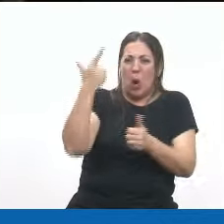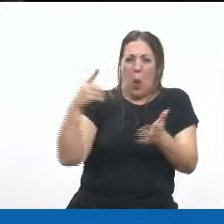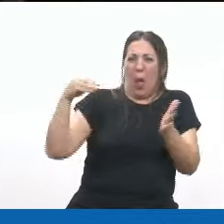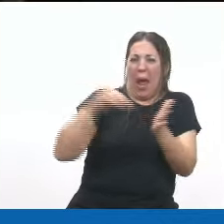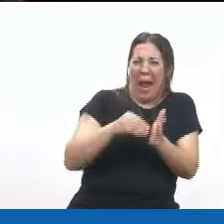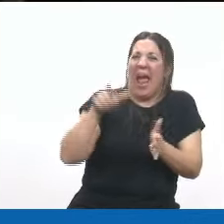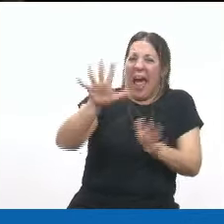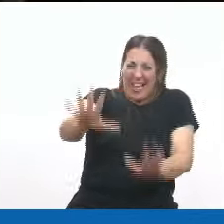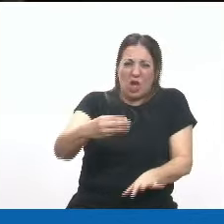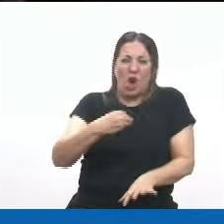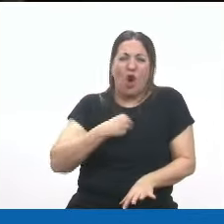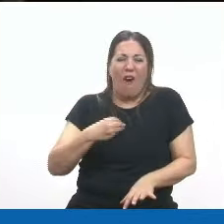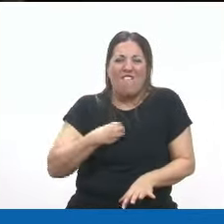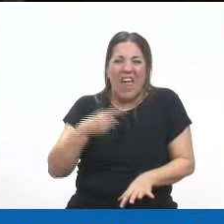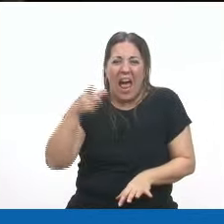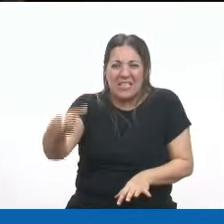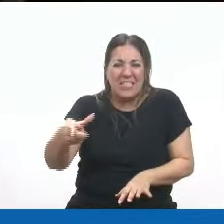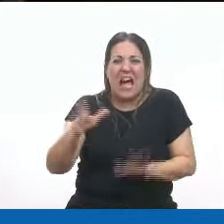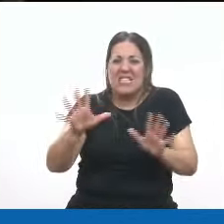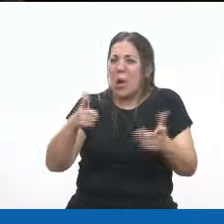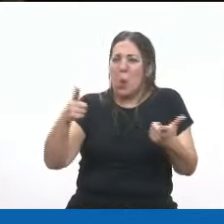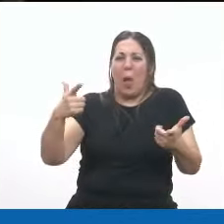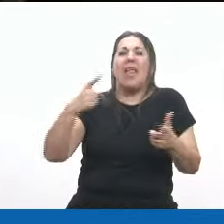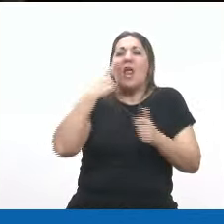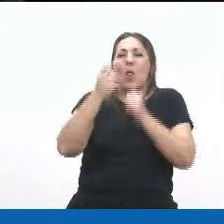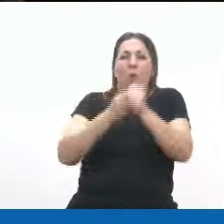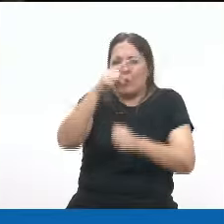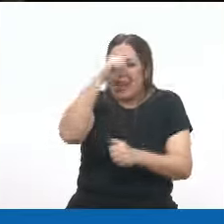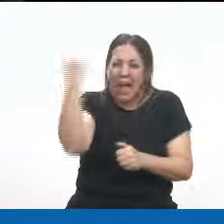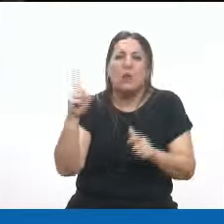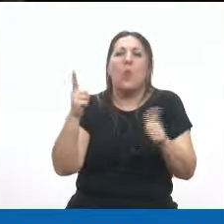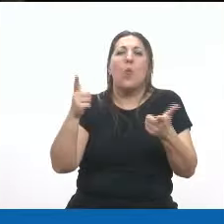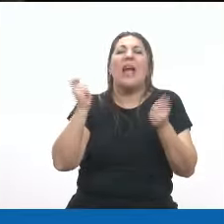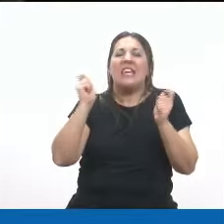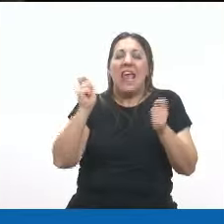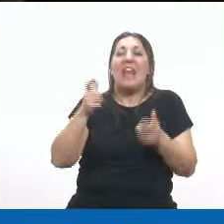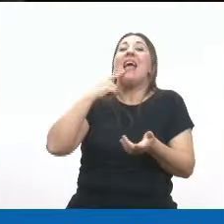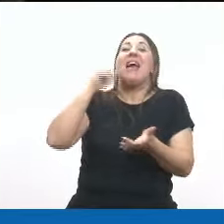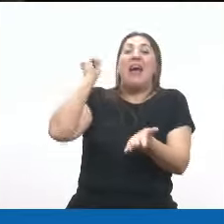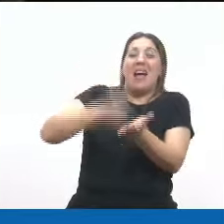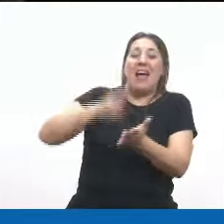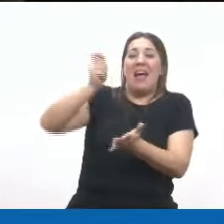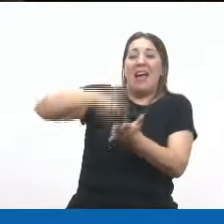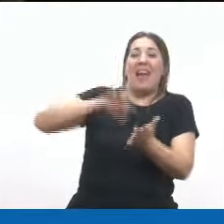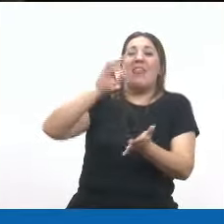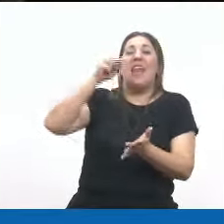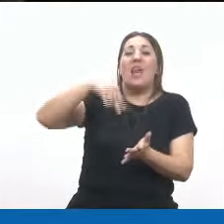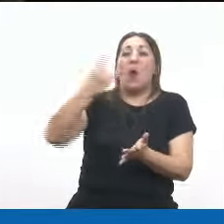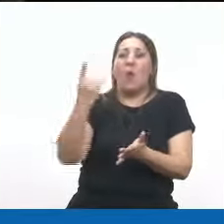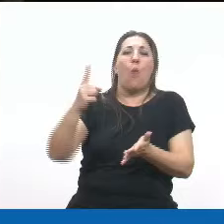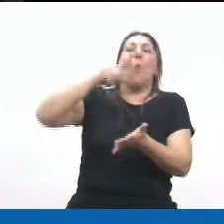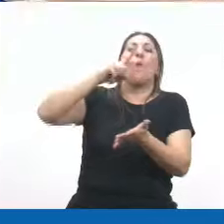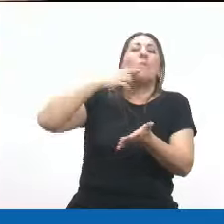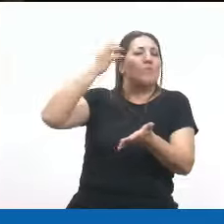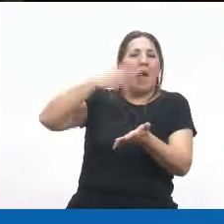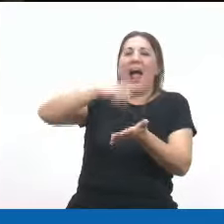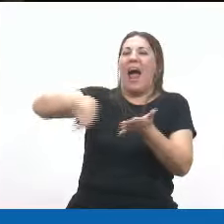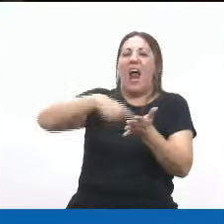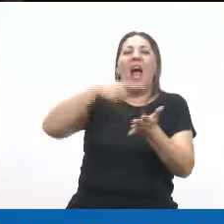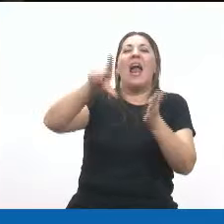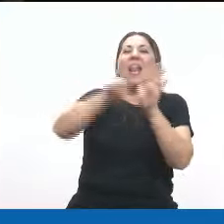mandó esto sin la industria nacional sin proveedores nacionales que en el dnu derogó la ley de proveedores